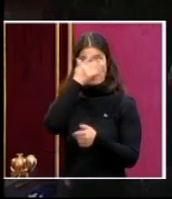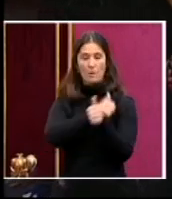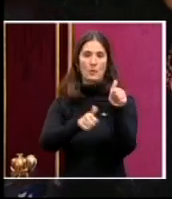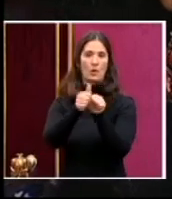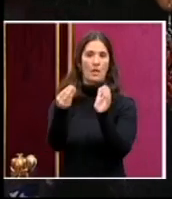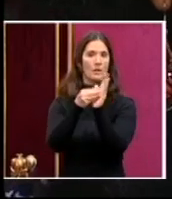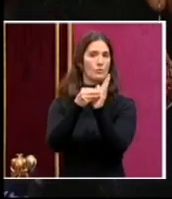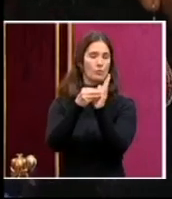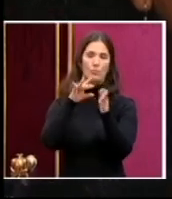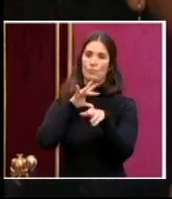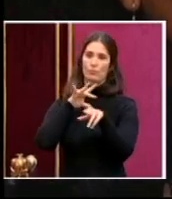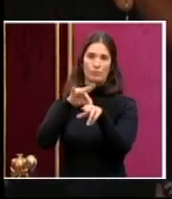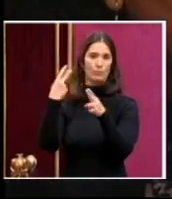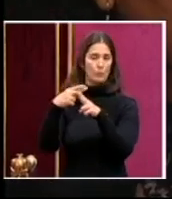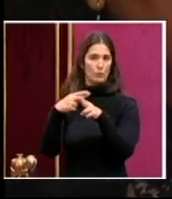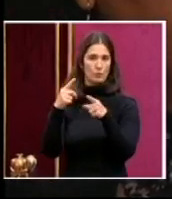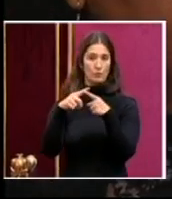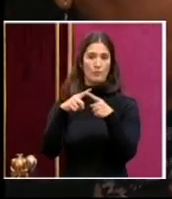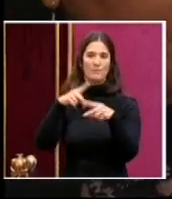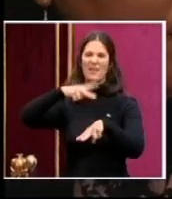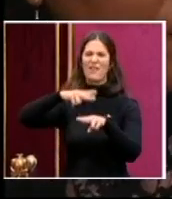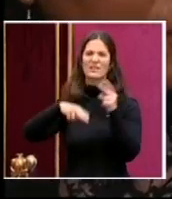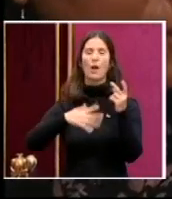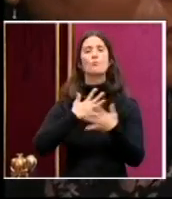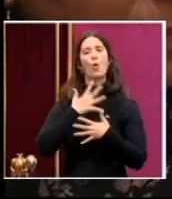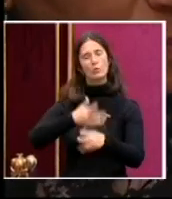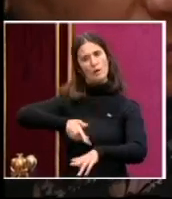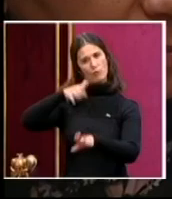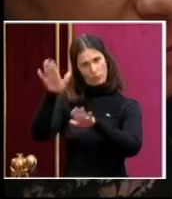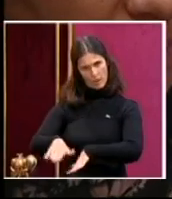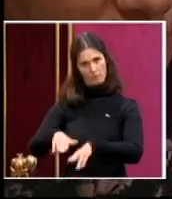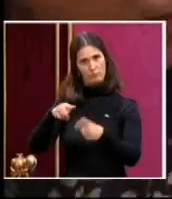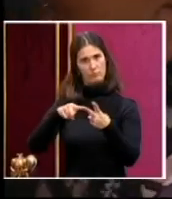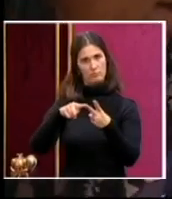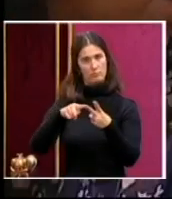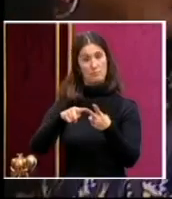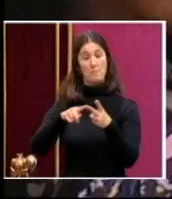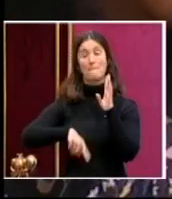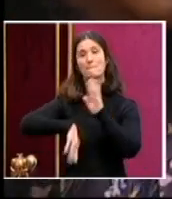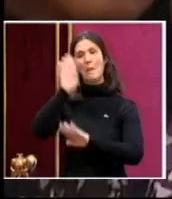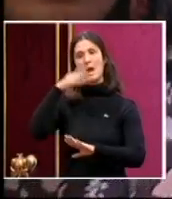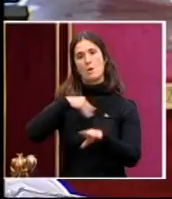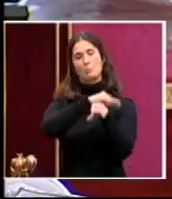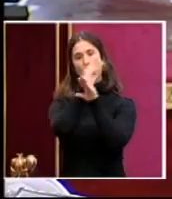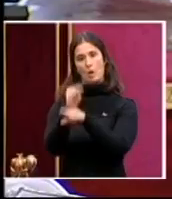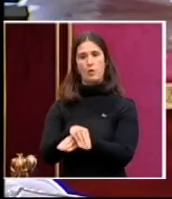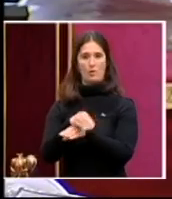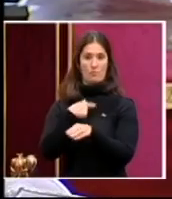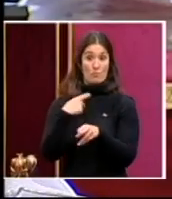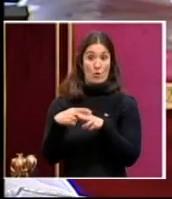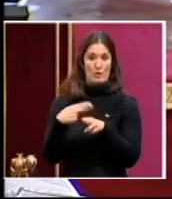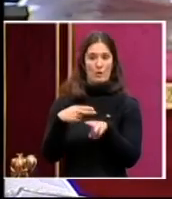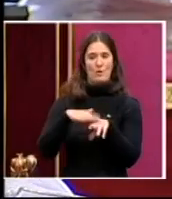políticas. Es vital una voluntad política firme en esta materia. Mayor protección de los poderes públicos al